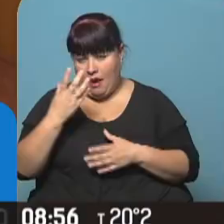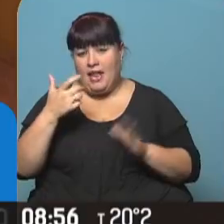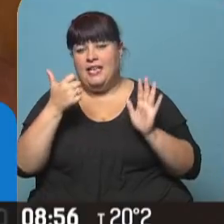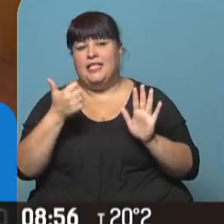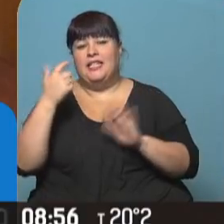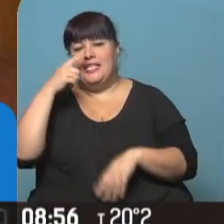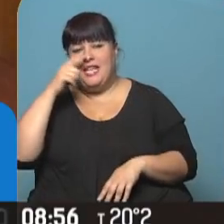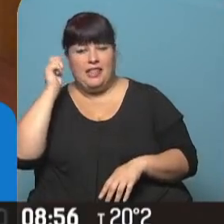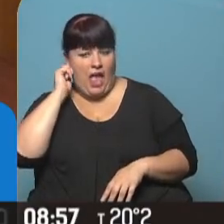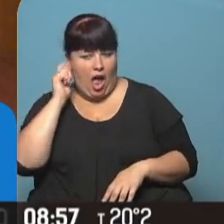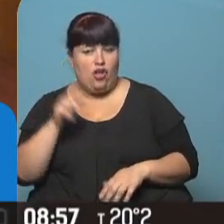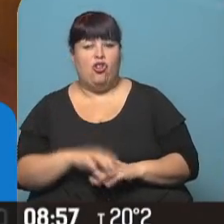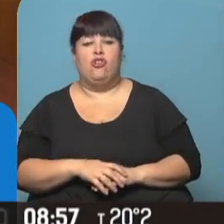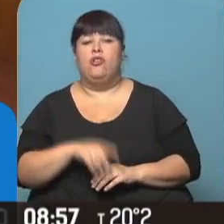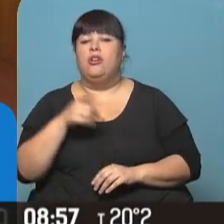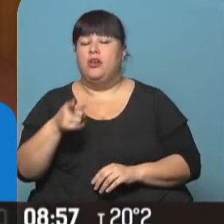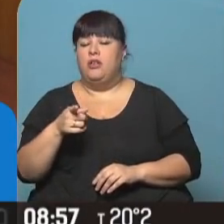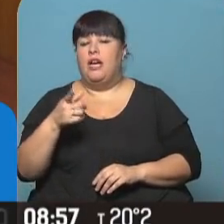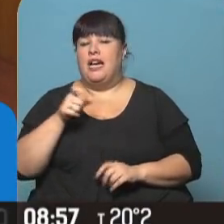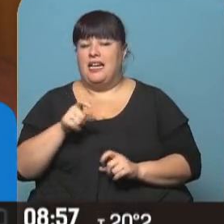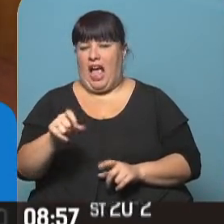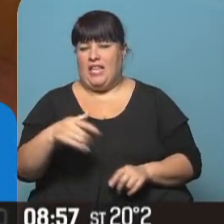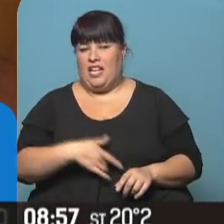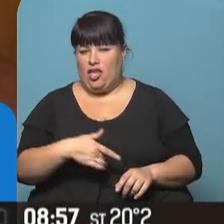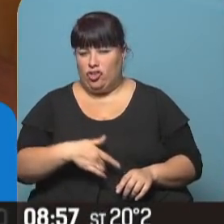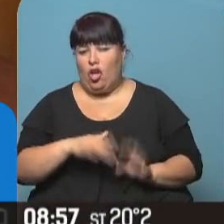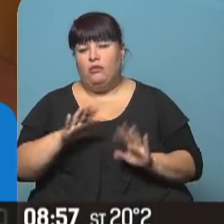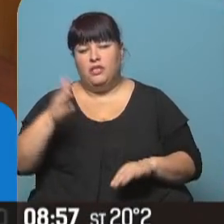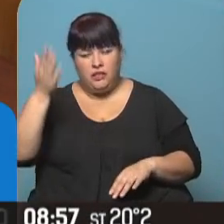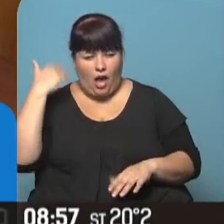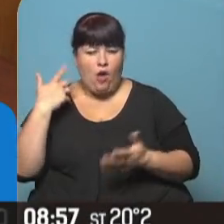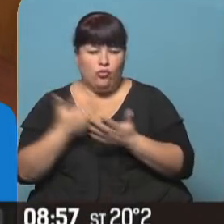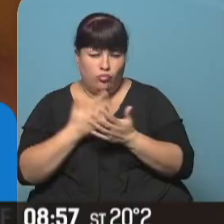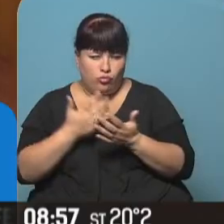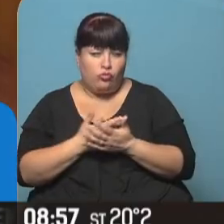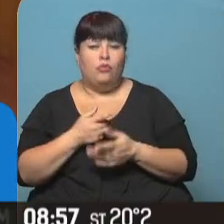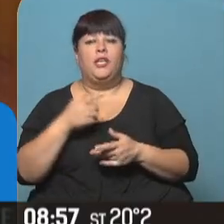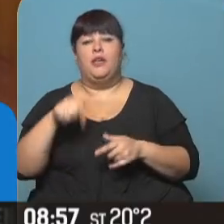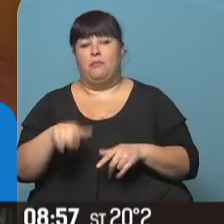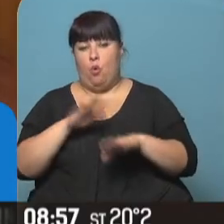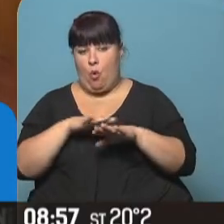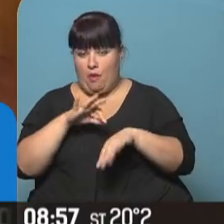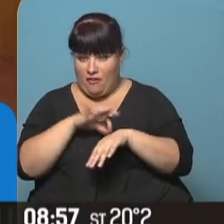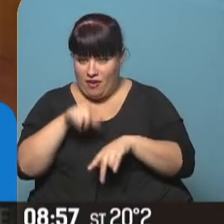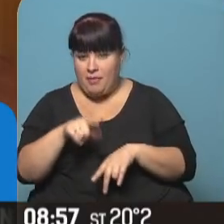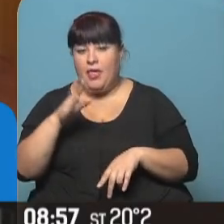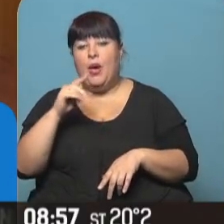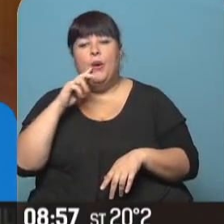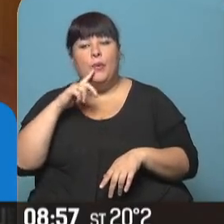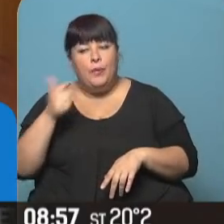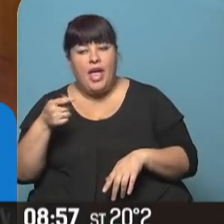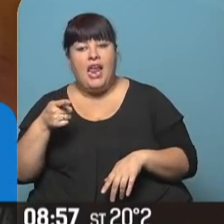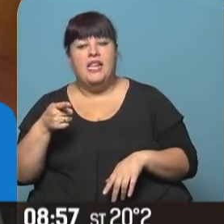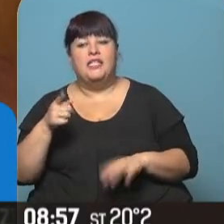67 años recordamos del cáncer gástrico que ya lo aquejaba por esta situación en particular marcelo bielsa